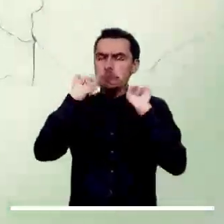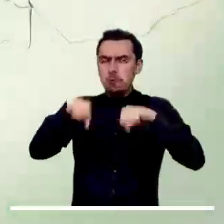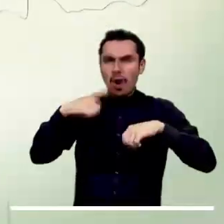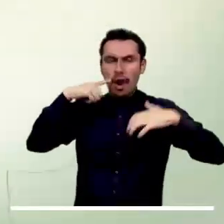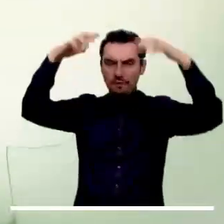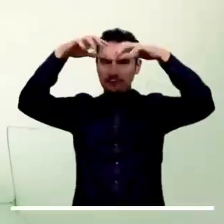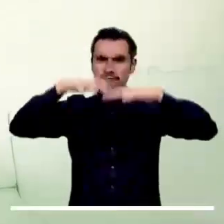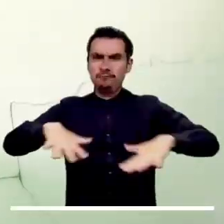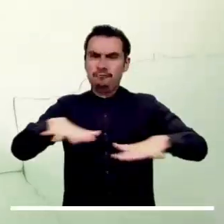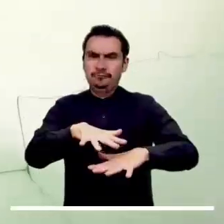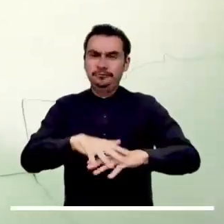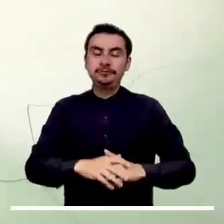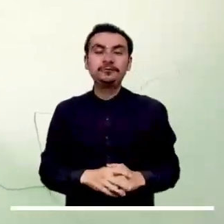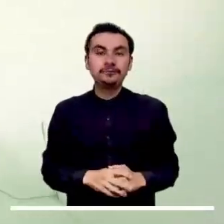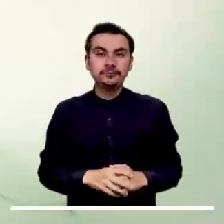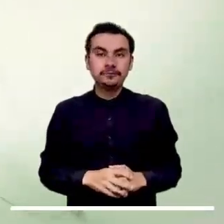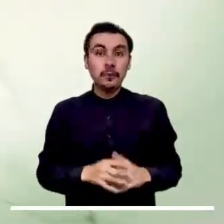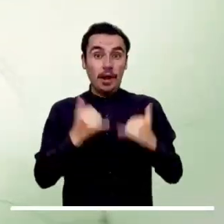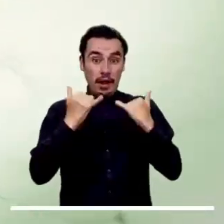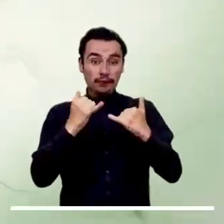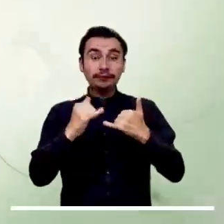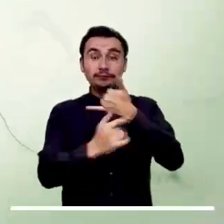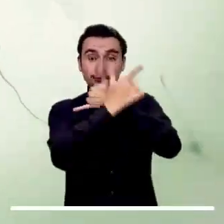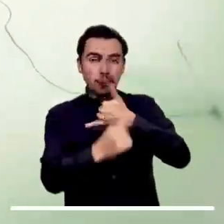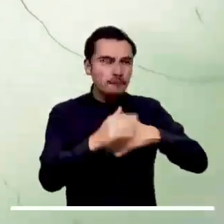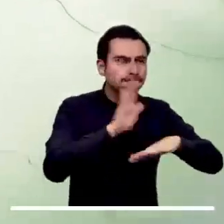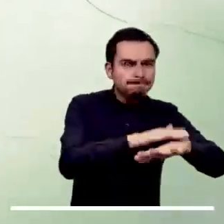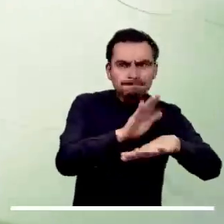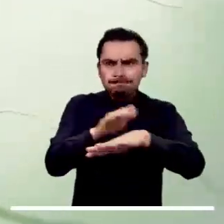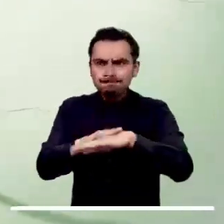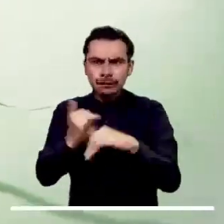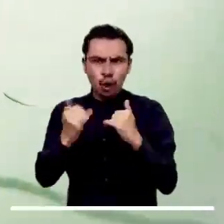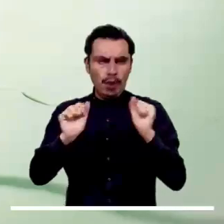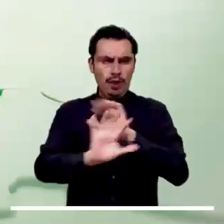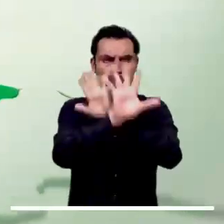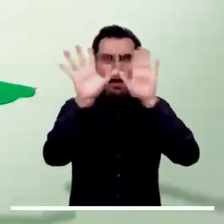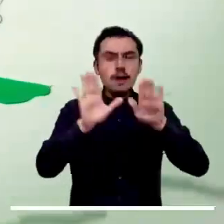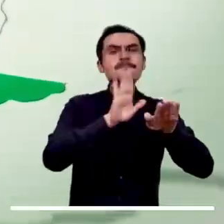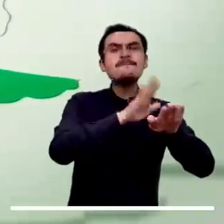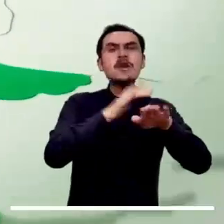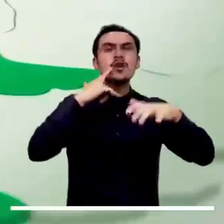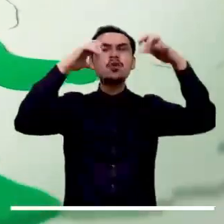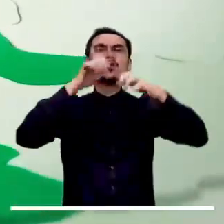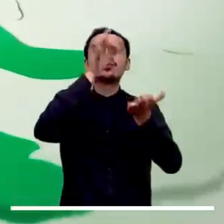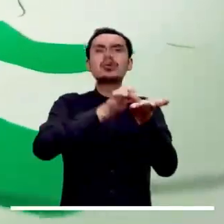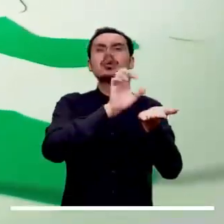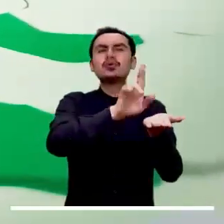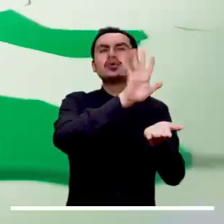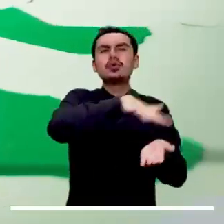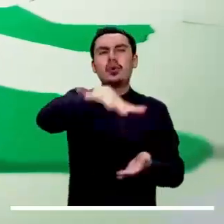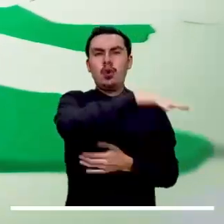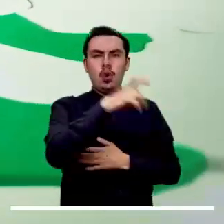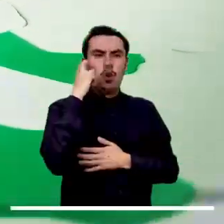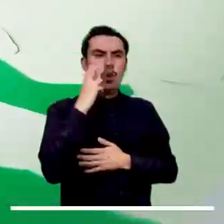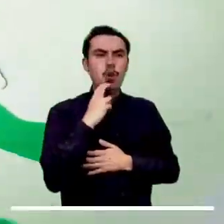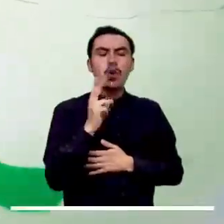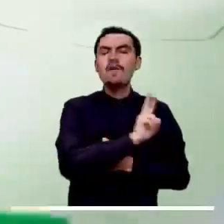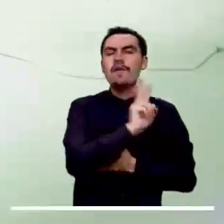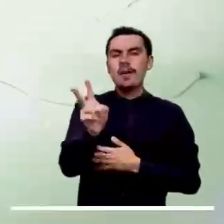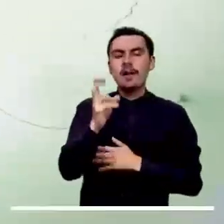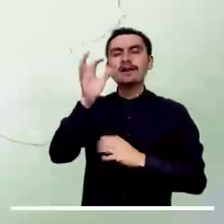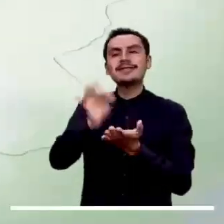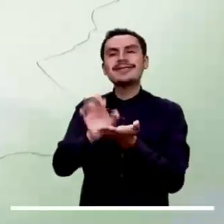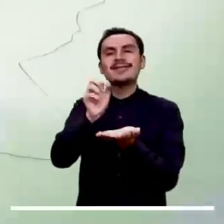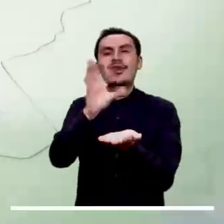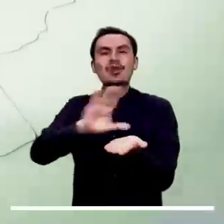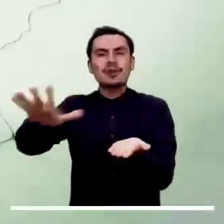se estima una mañana mayormente nublada y con lluvias en Chocó, Valle del Cauca, Cauca y Nariño. Las zonas con